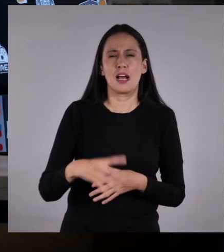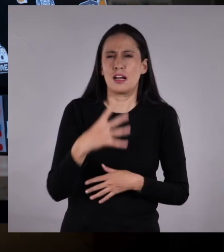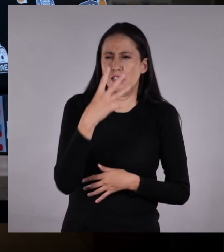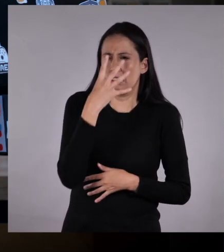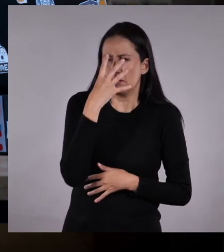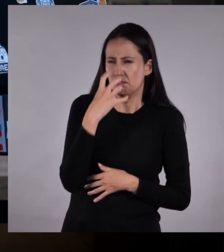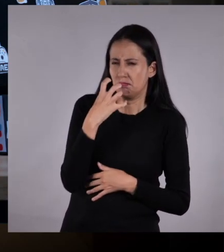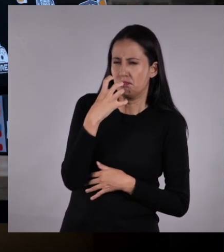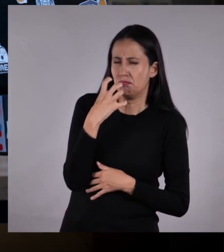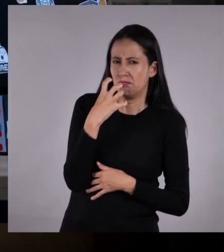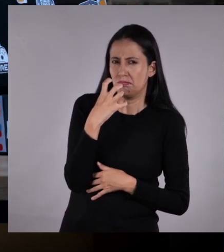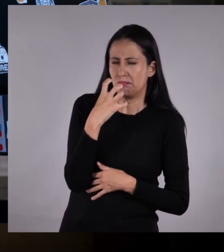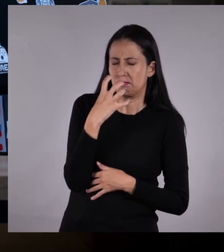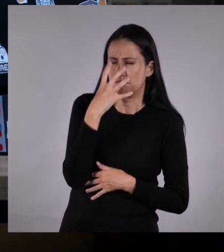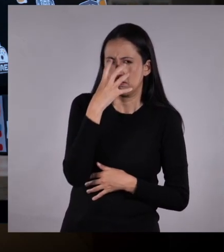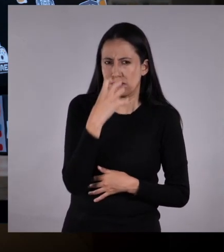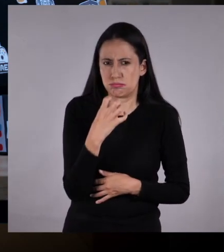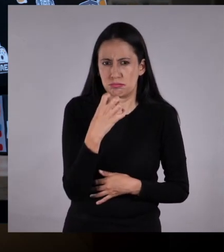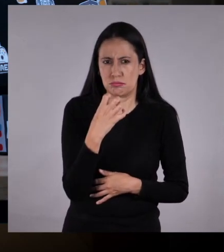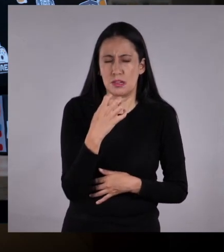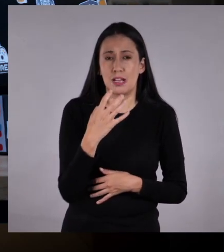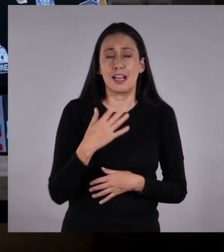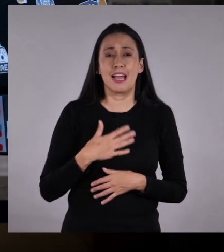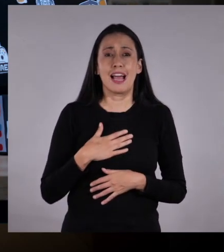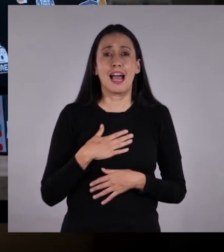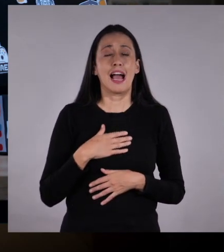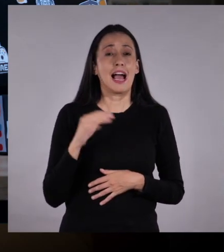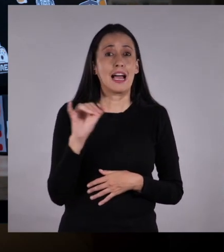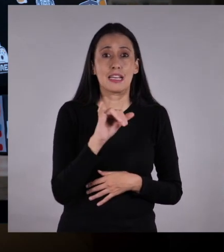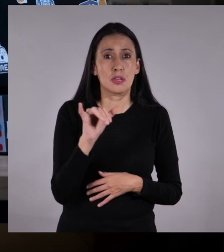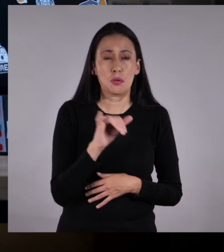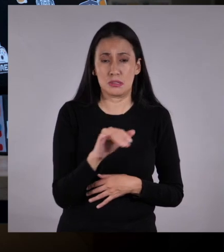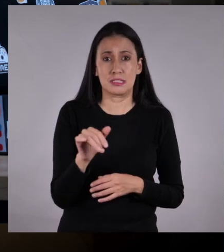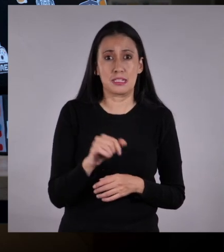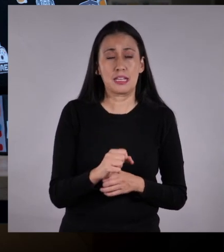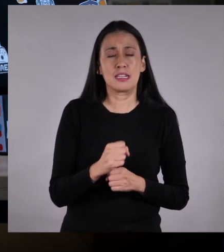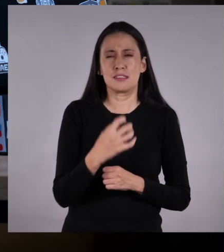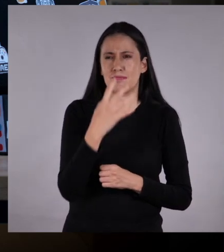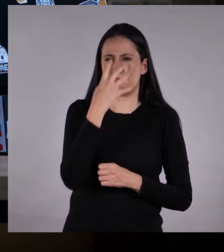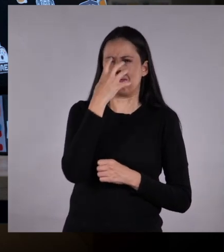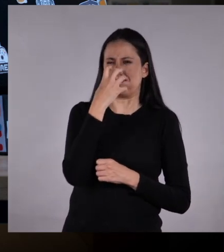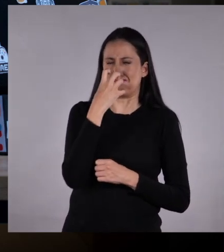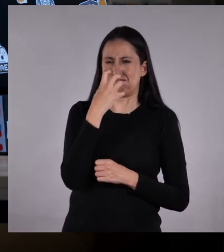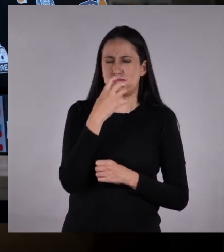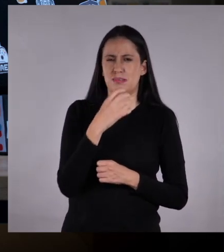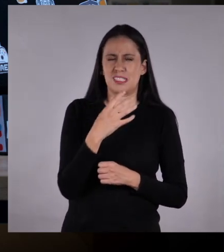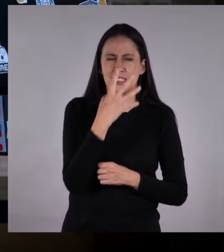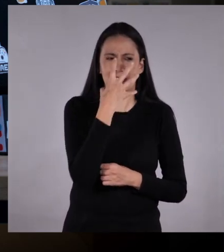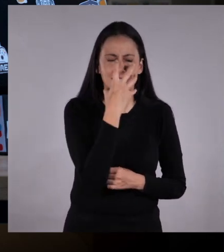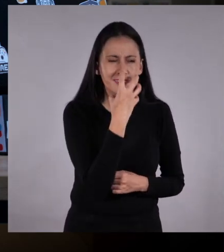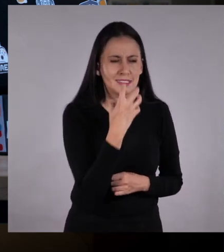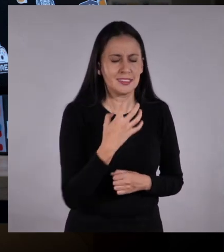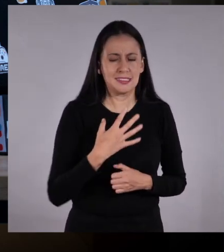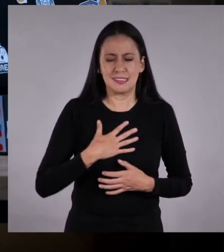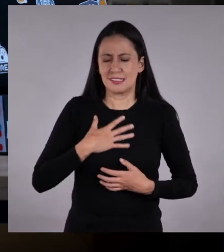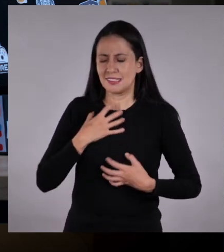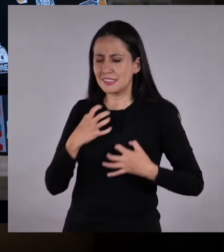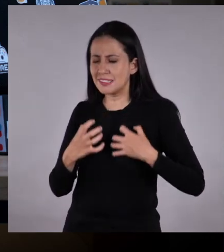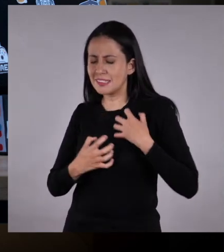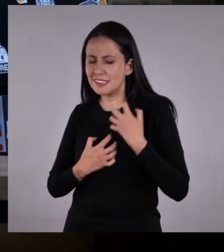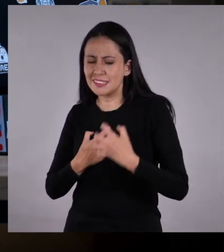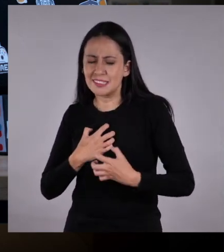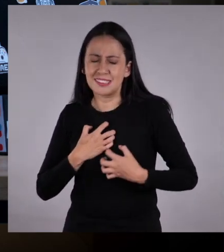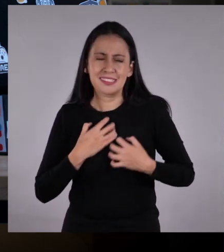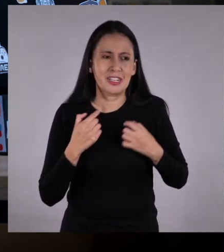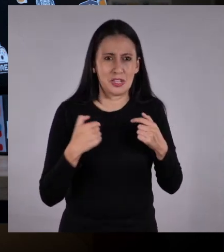Sí, así como lo escucha, uno siente mucha ira. Yo sentía que era muy injusto, que mi